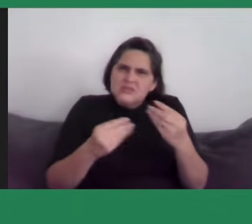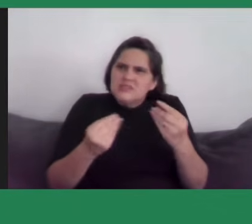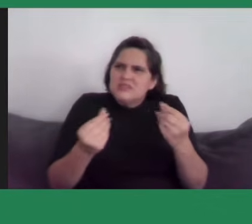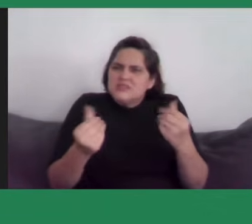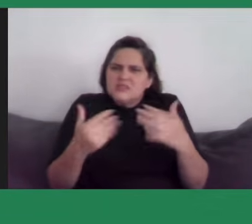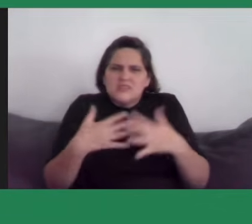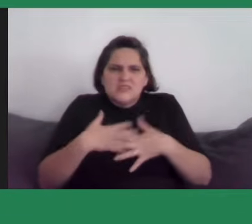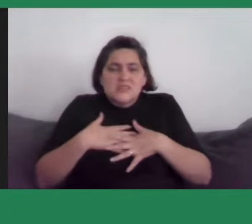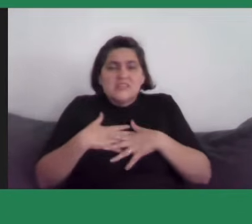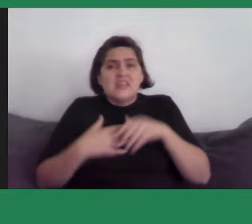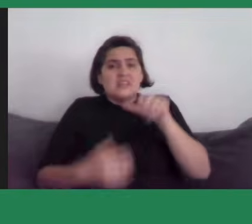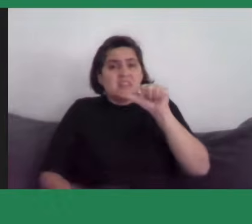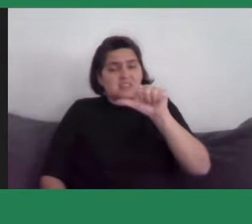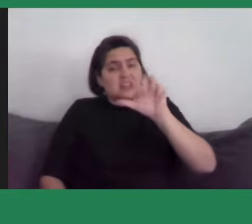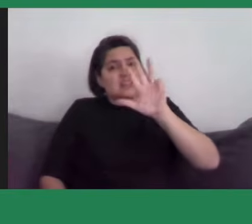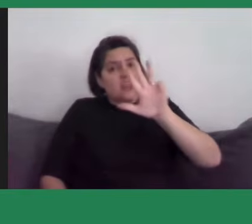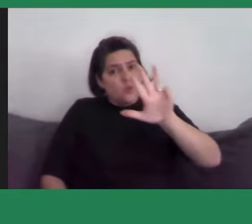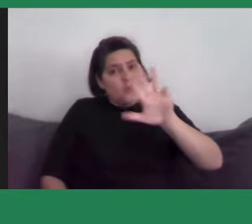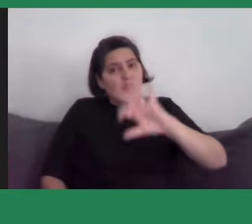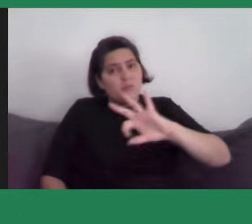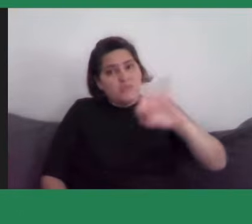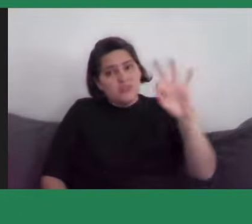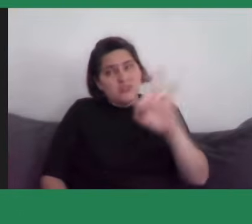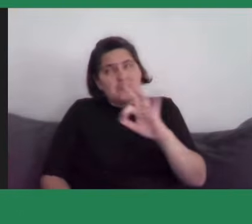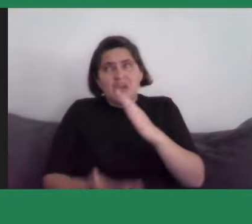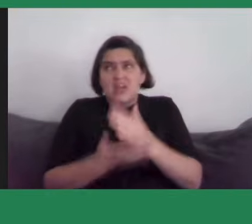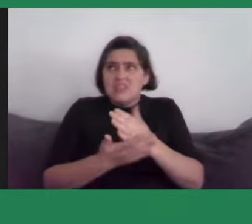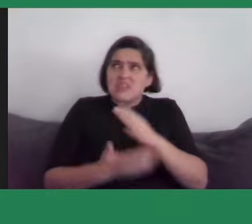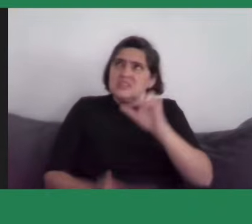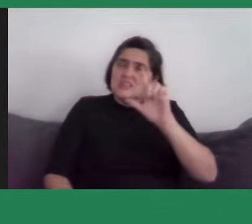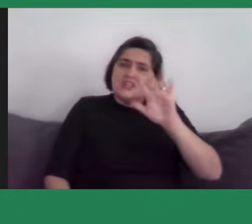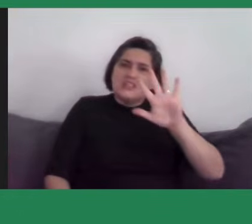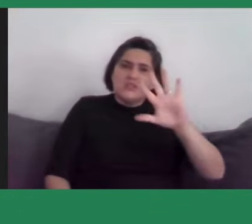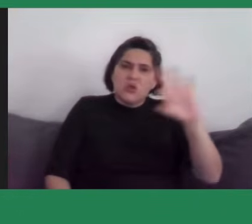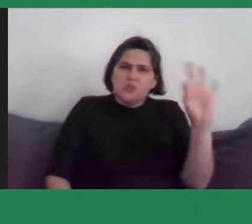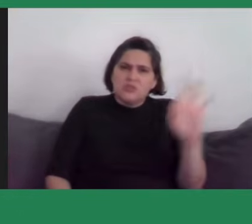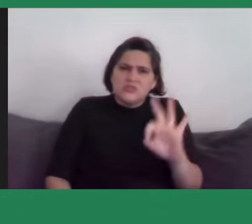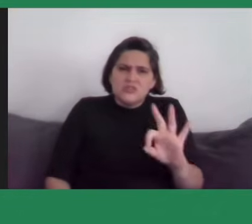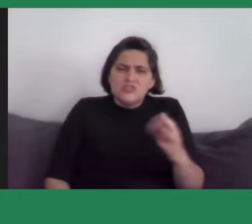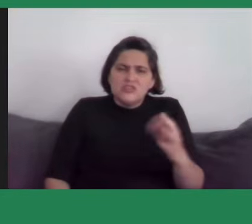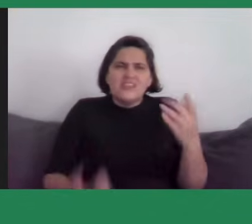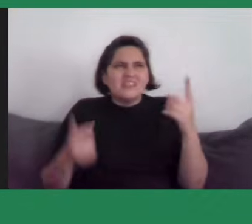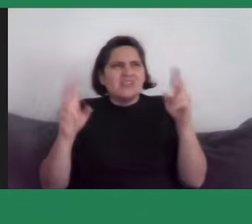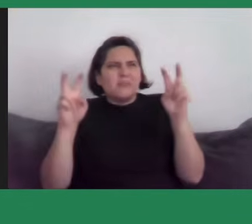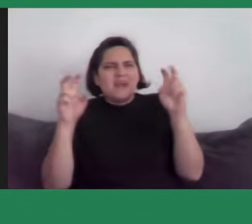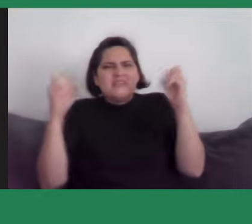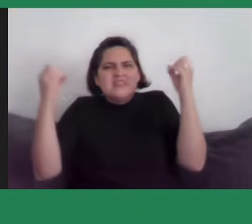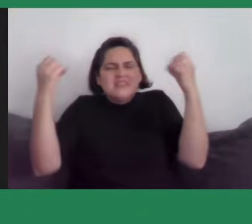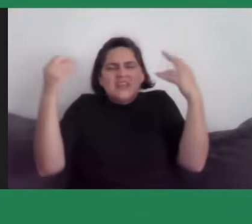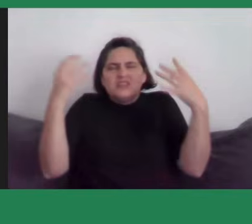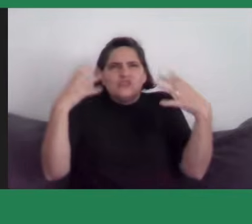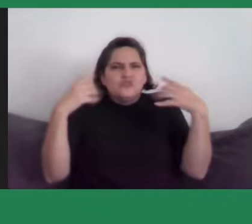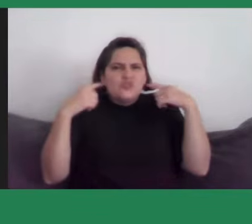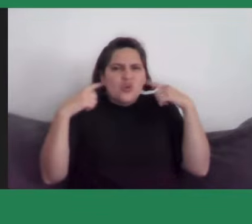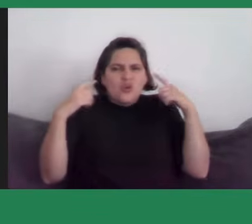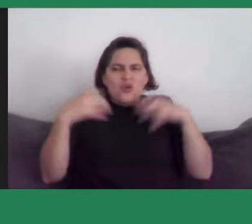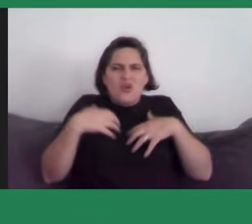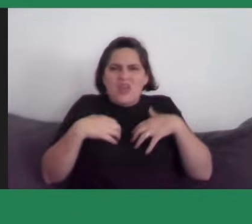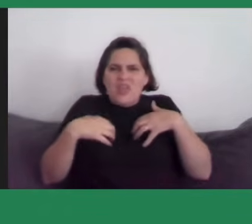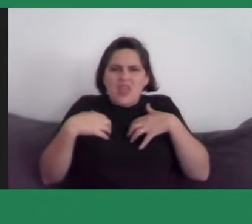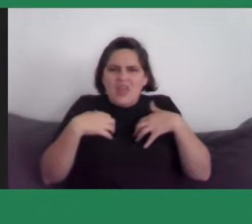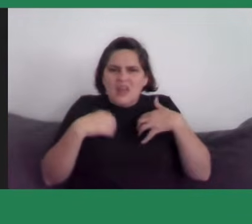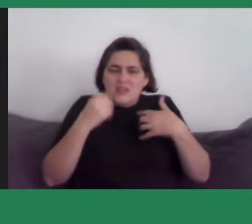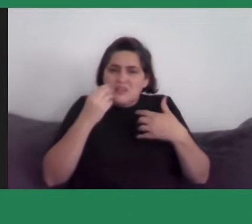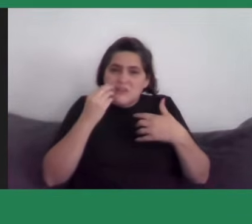69 al 95% de los niños dentro del espectro del autismo, que que es muy raro no encontrar un niño que